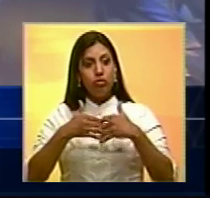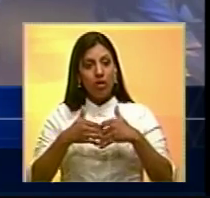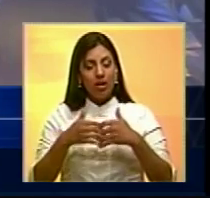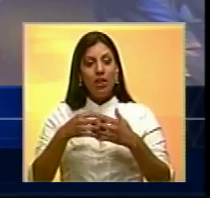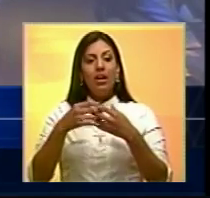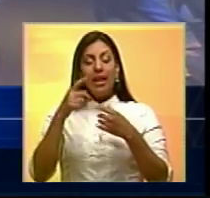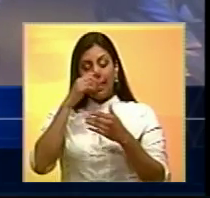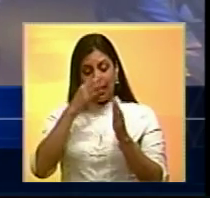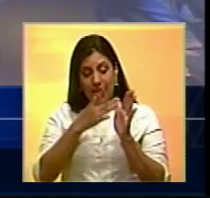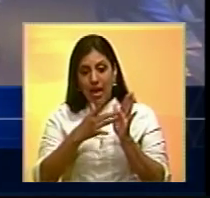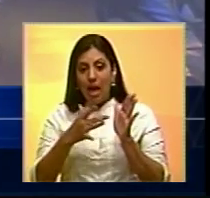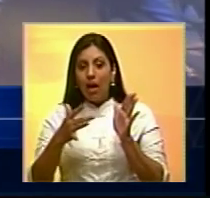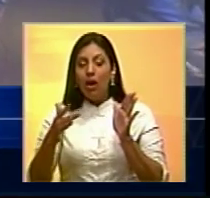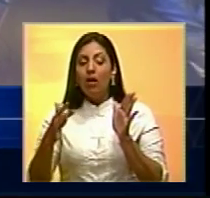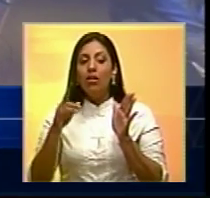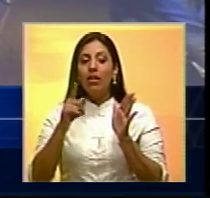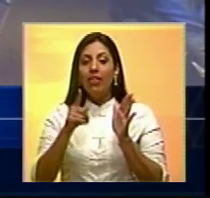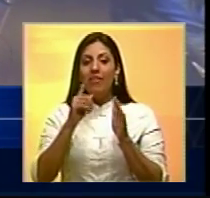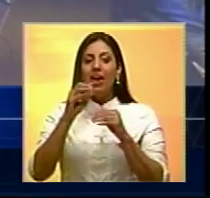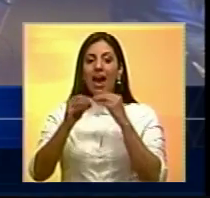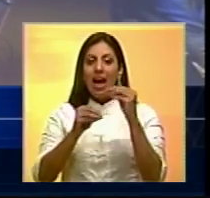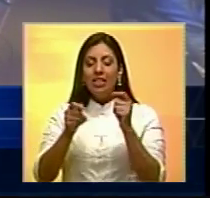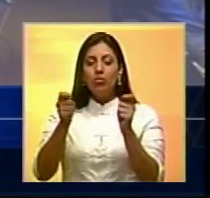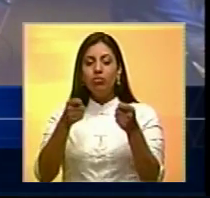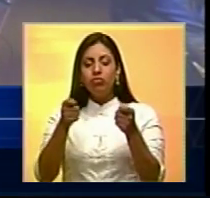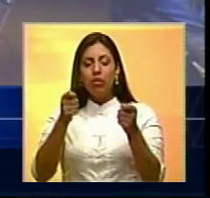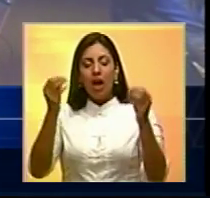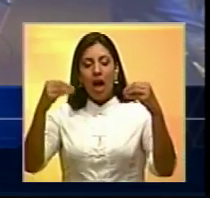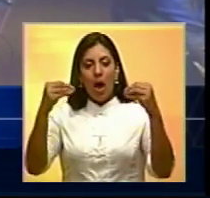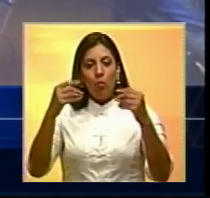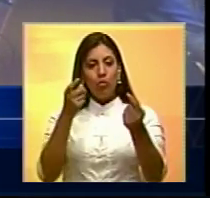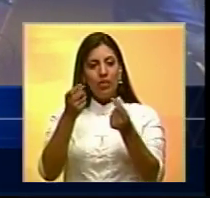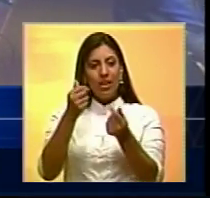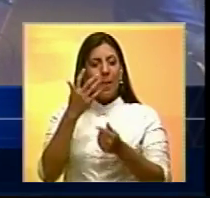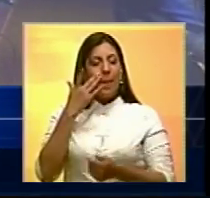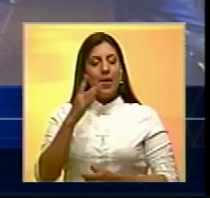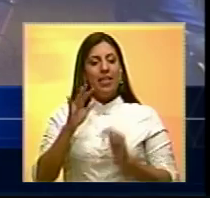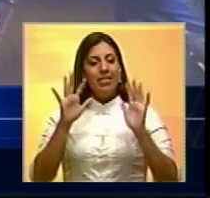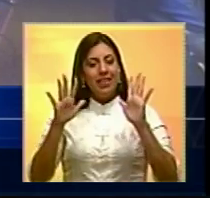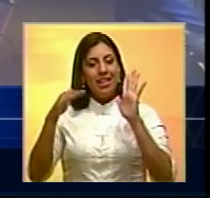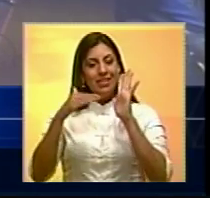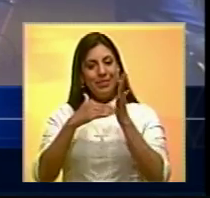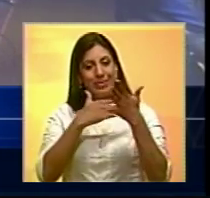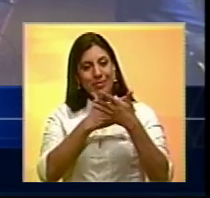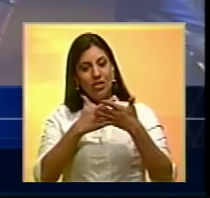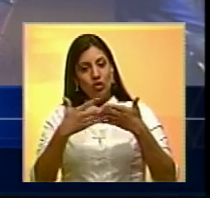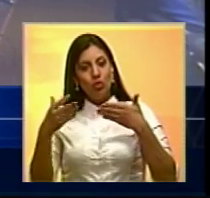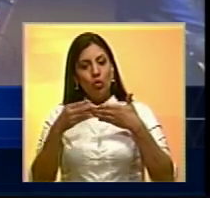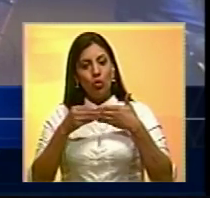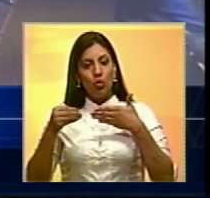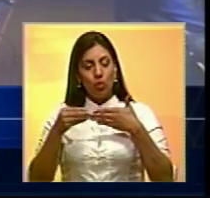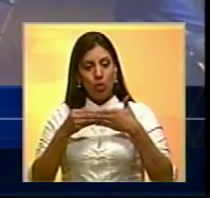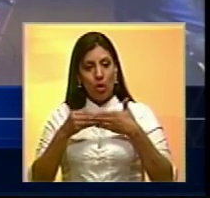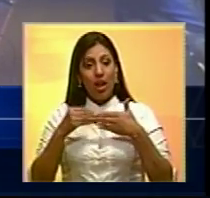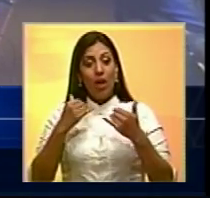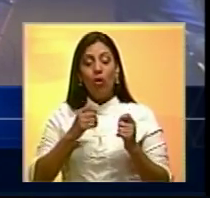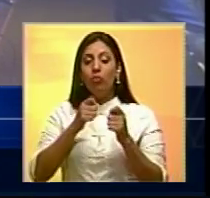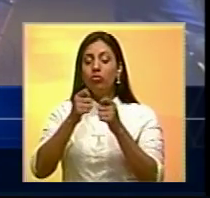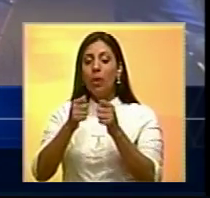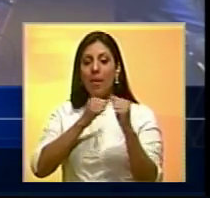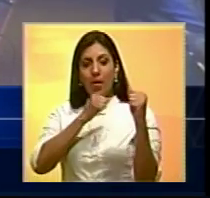este año se han venido haciendo acuerdos financieros de más de 10.000 millones de dólares que van